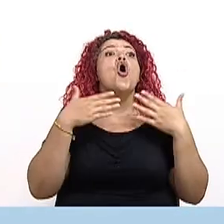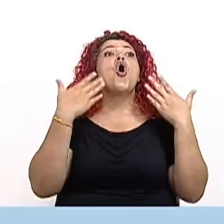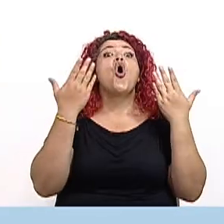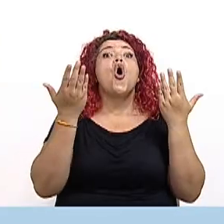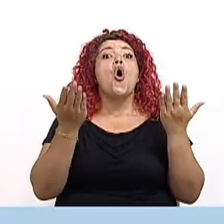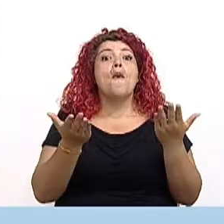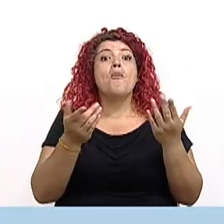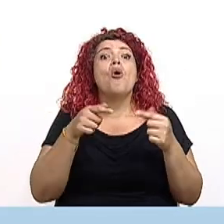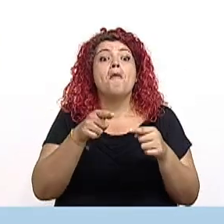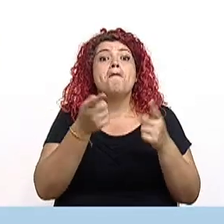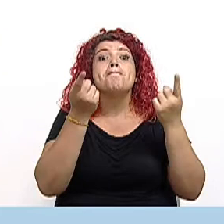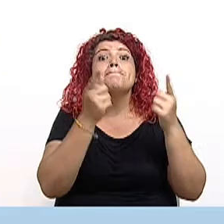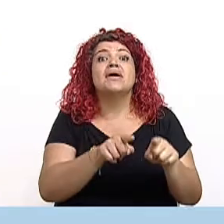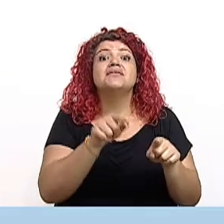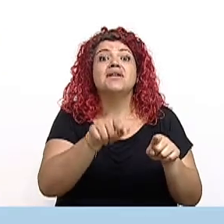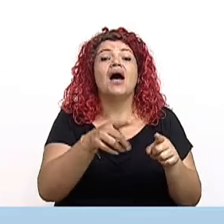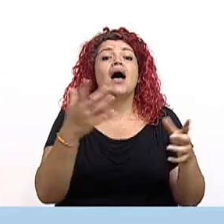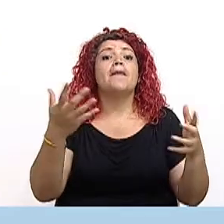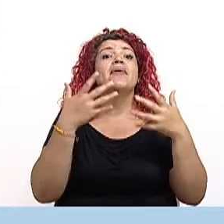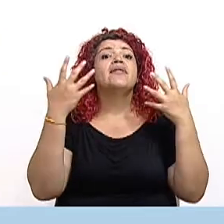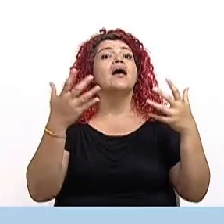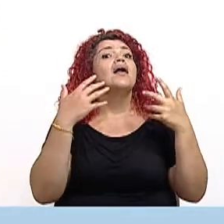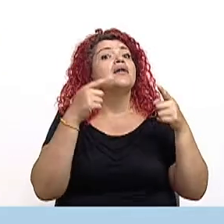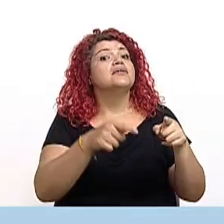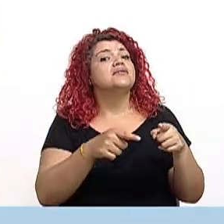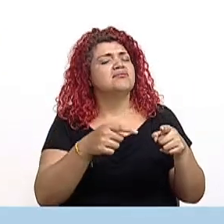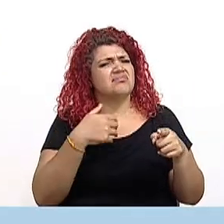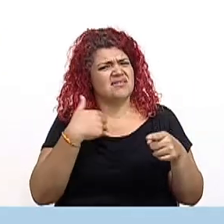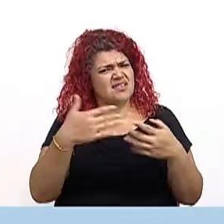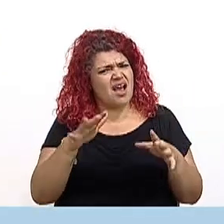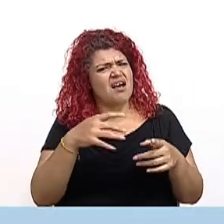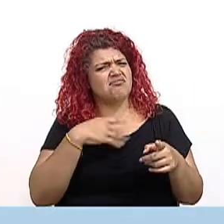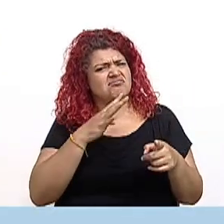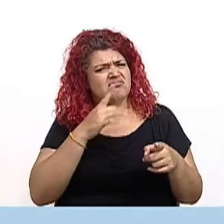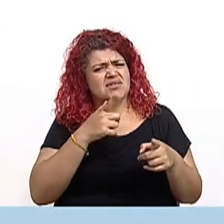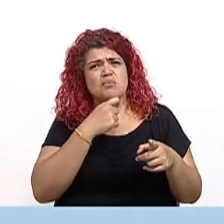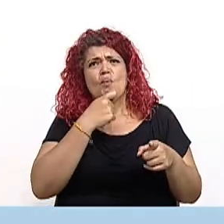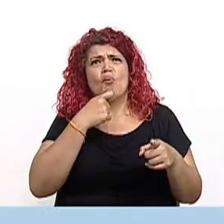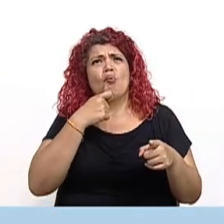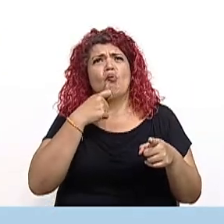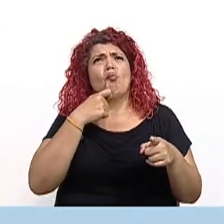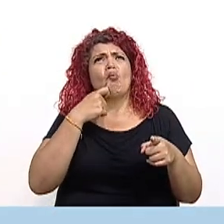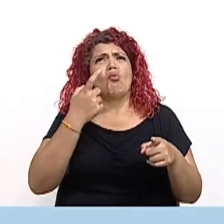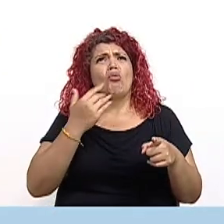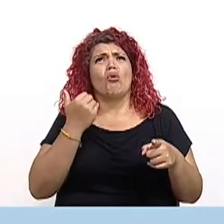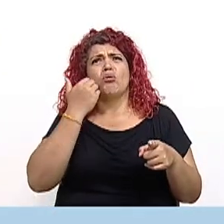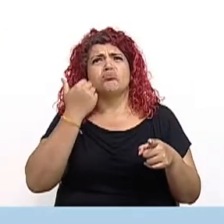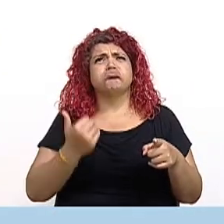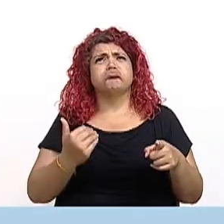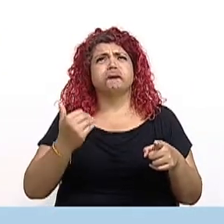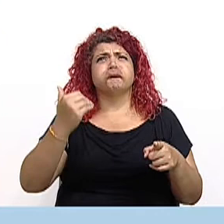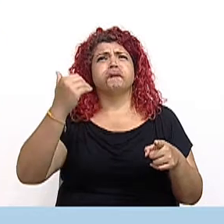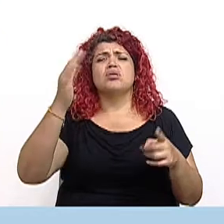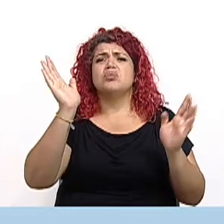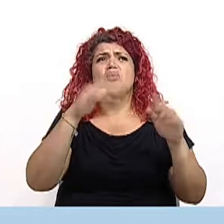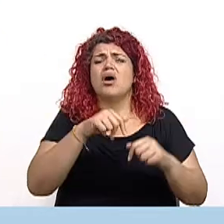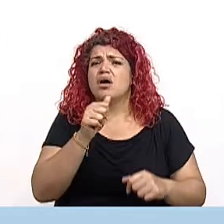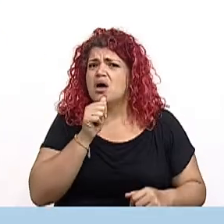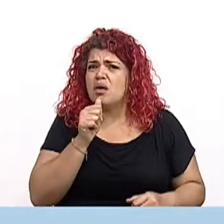consecuencias ambientales, que en algún momento hemos considerado, hemos hablado de las sequías, del aumento de la temperatura, de la escasez del